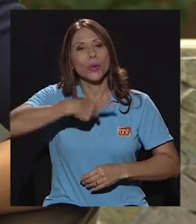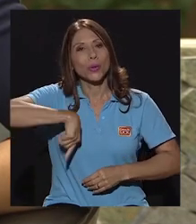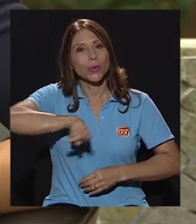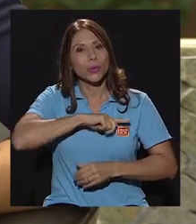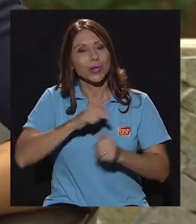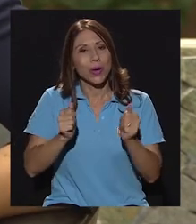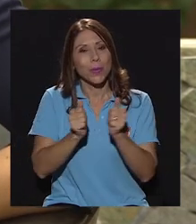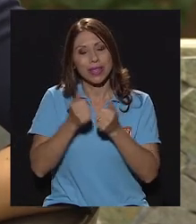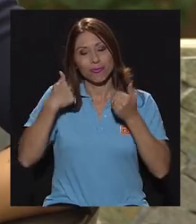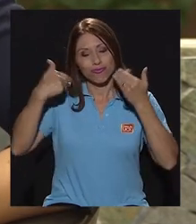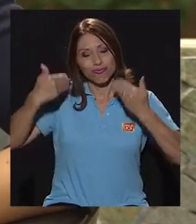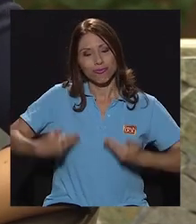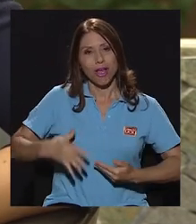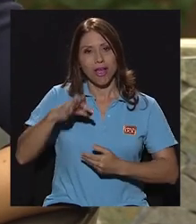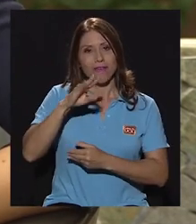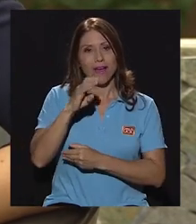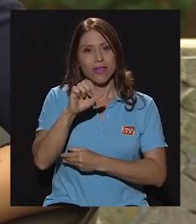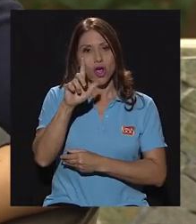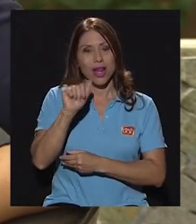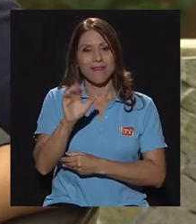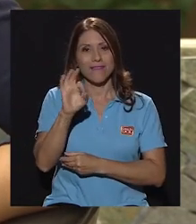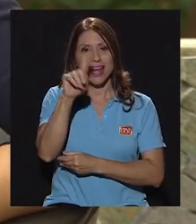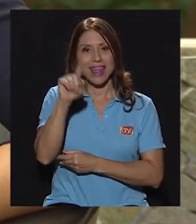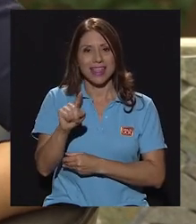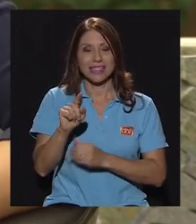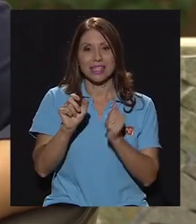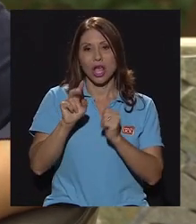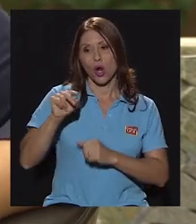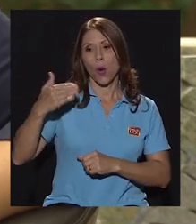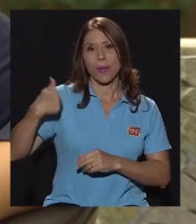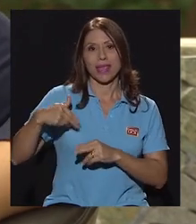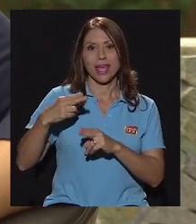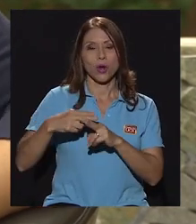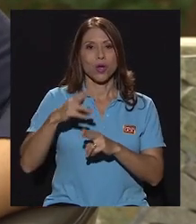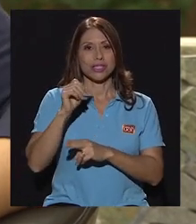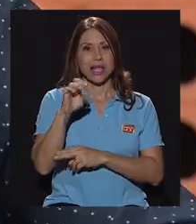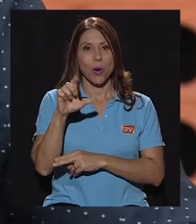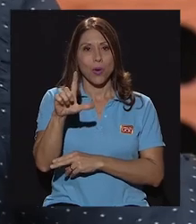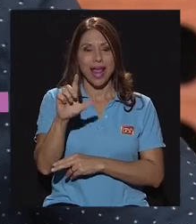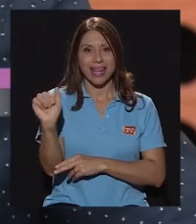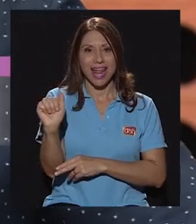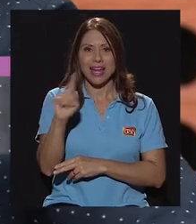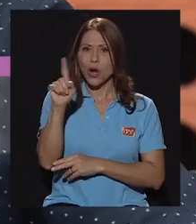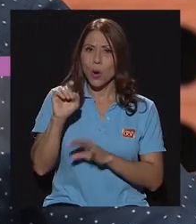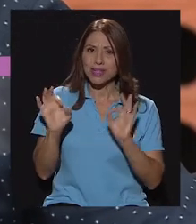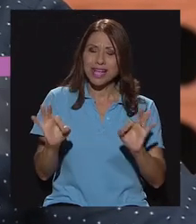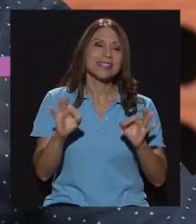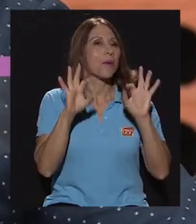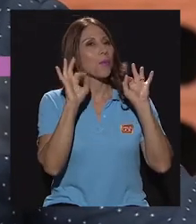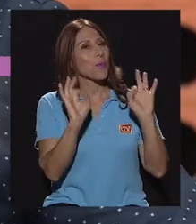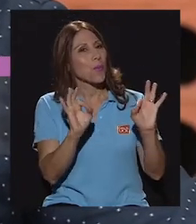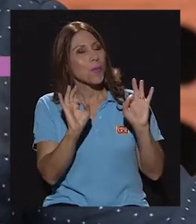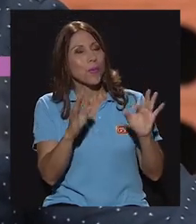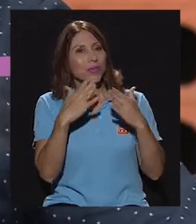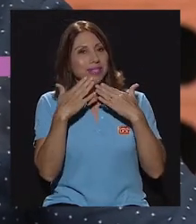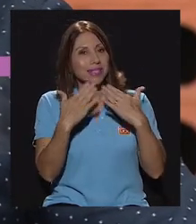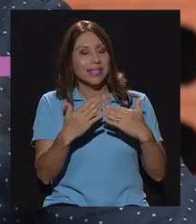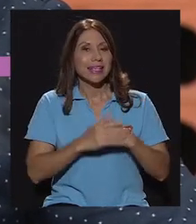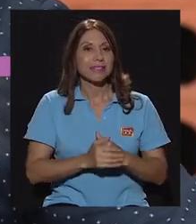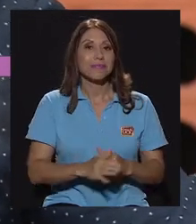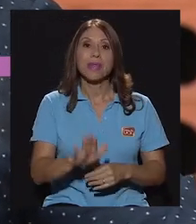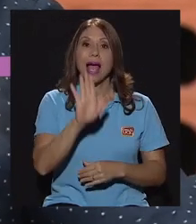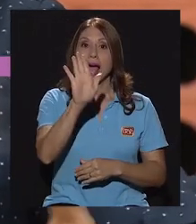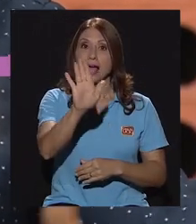les estaremos acompañando su servidora Fabiola Fernández y mi compañero Saúl Aguilar. ¿Cómo estás, Saúl? Muy bien, Fabiola, muchas gracias.